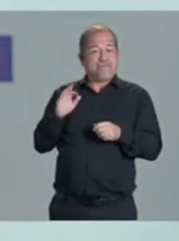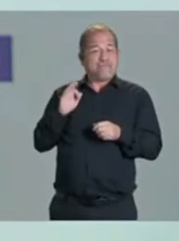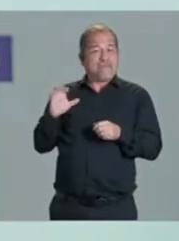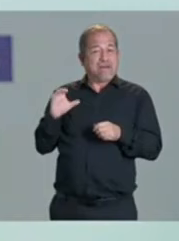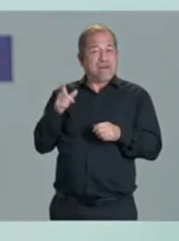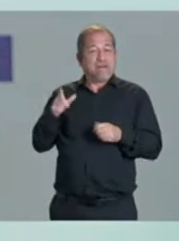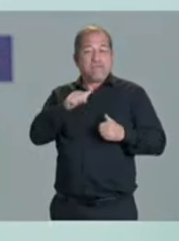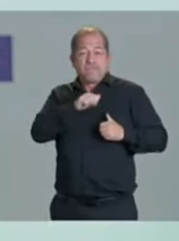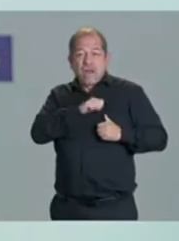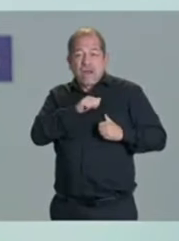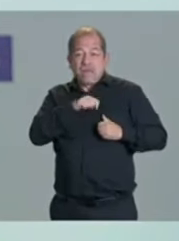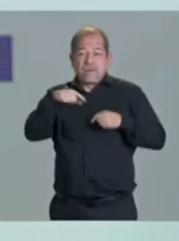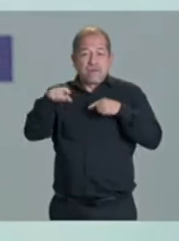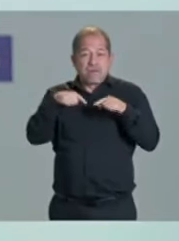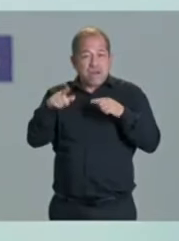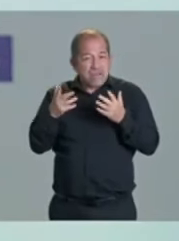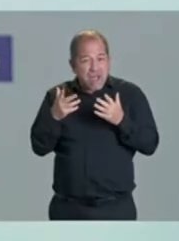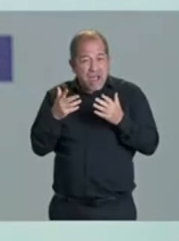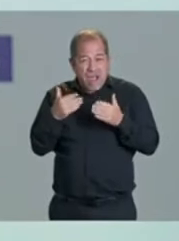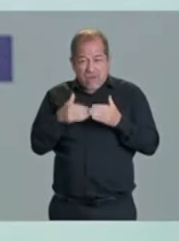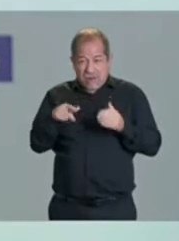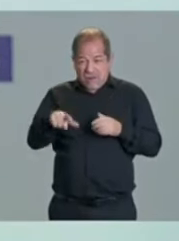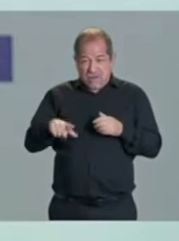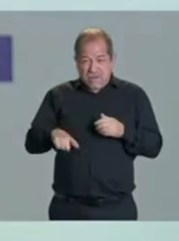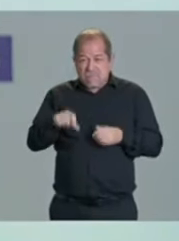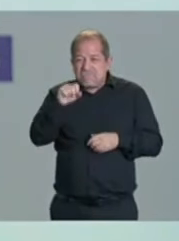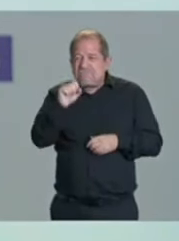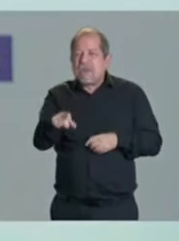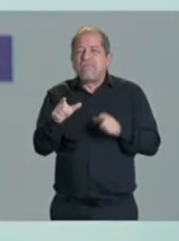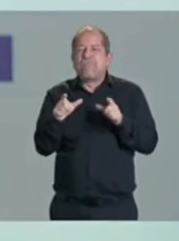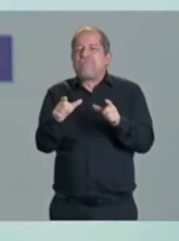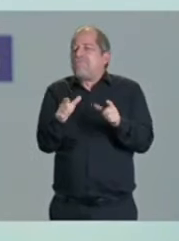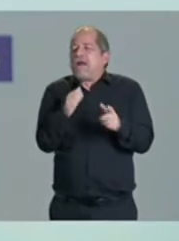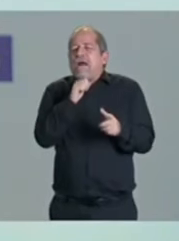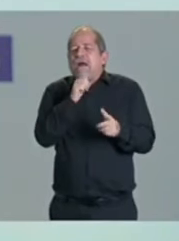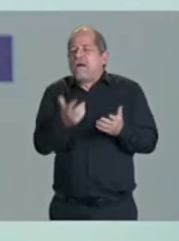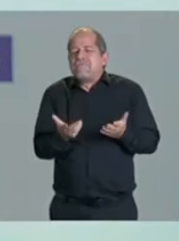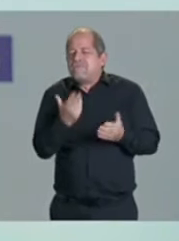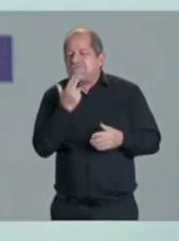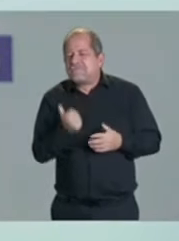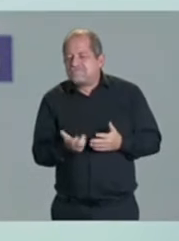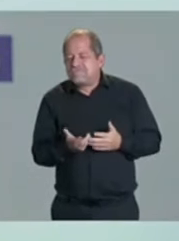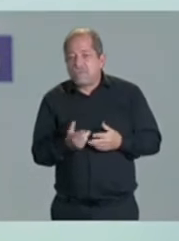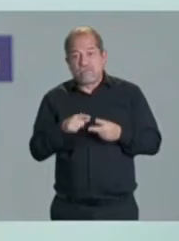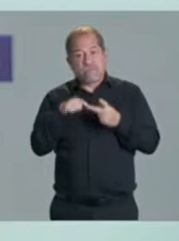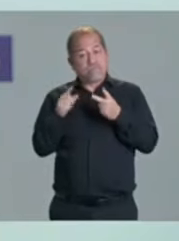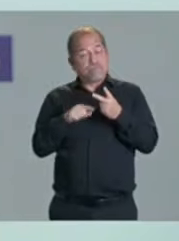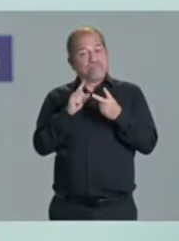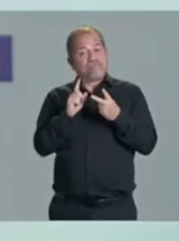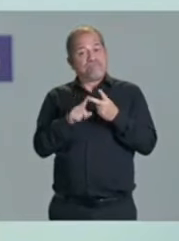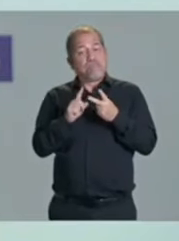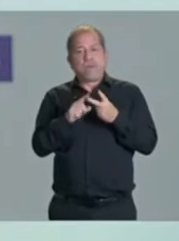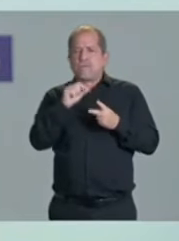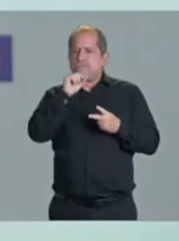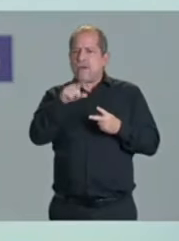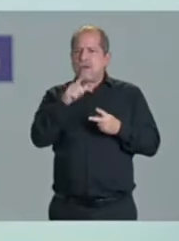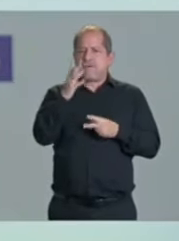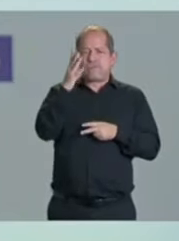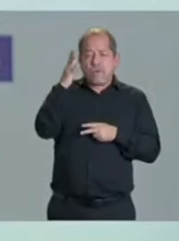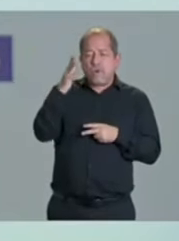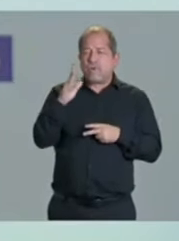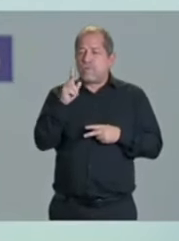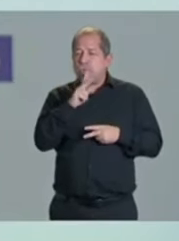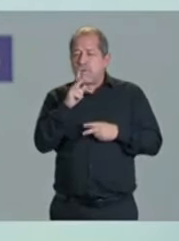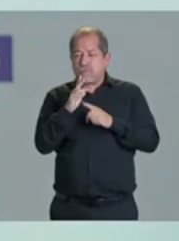necesidad de subir en las encuestas, pero eso sí me preocupa, ¿no? Se tiene que presentar junto con pruebas, ¿no?